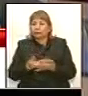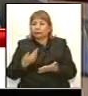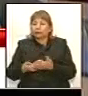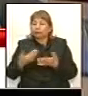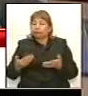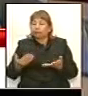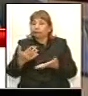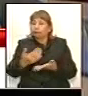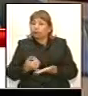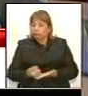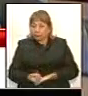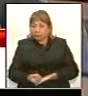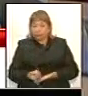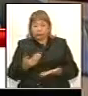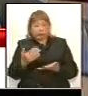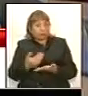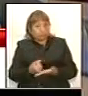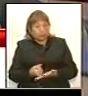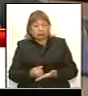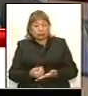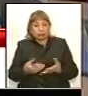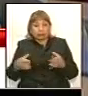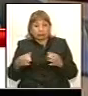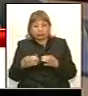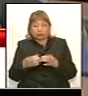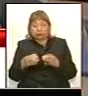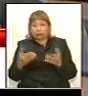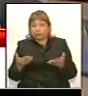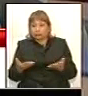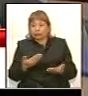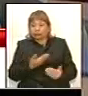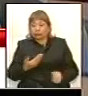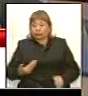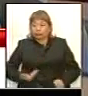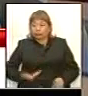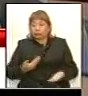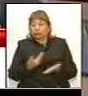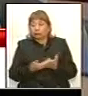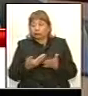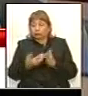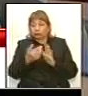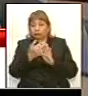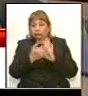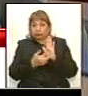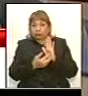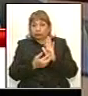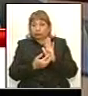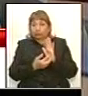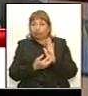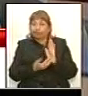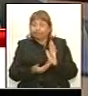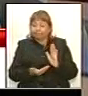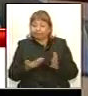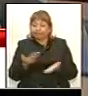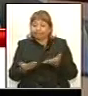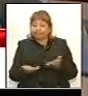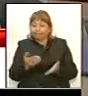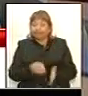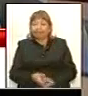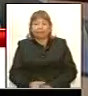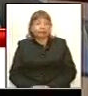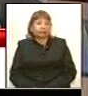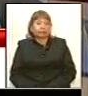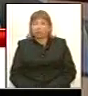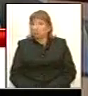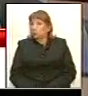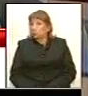gestión correspondientes y alcance al Congreso de la República una propuesta. Yo creo que esto no se ha